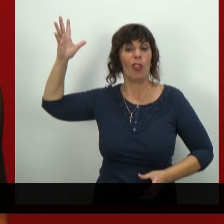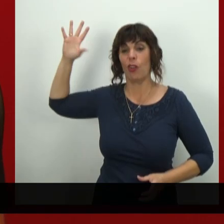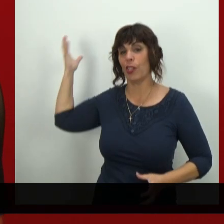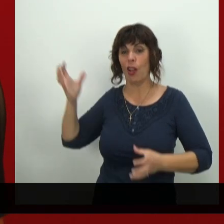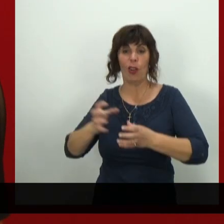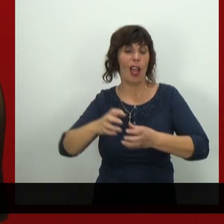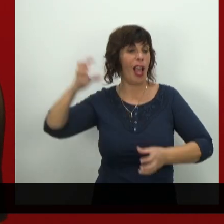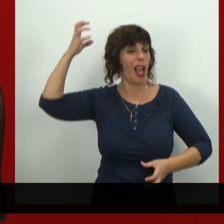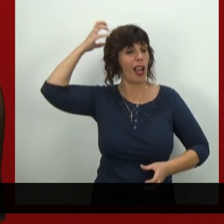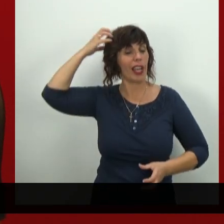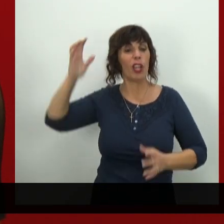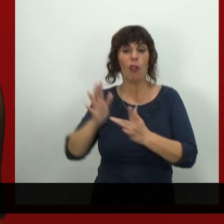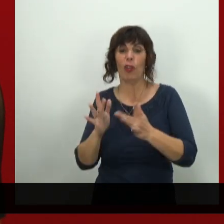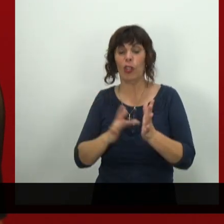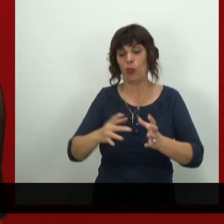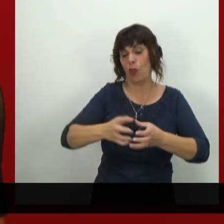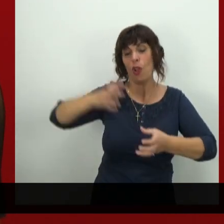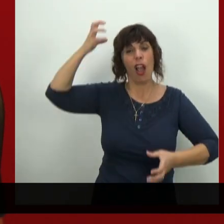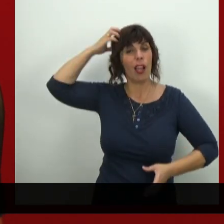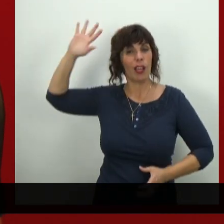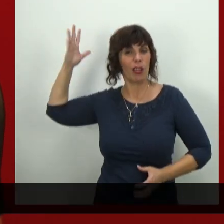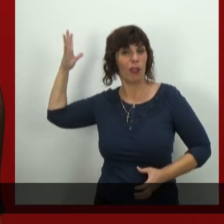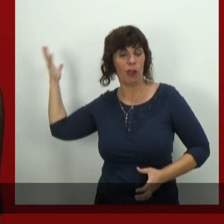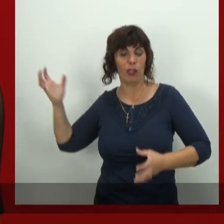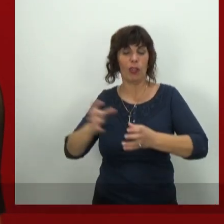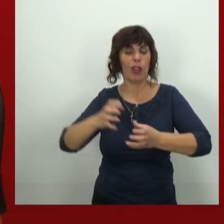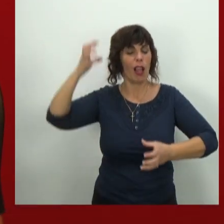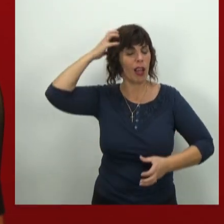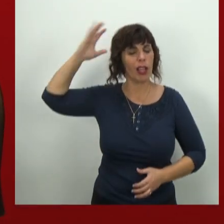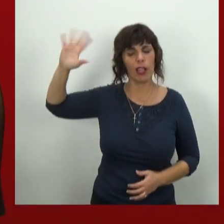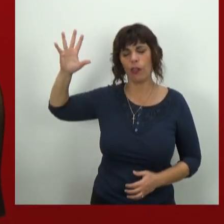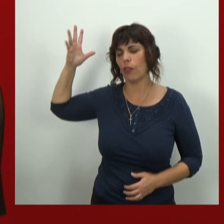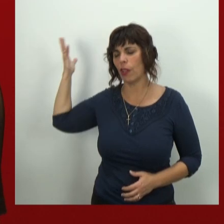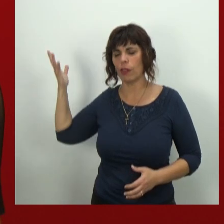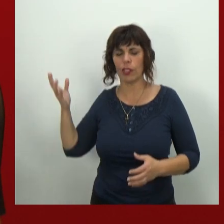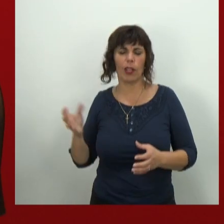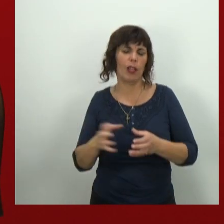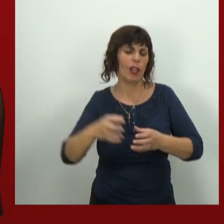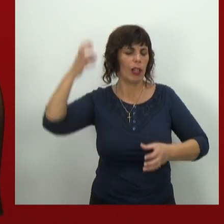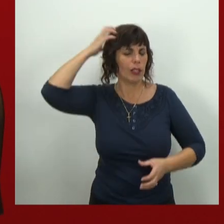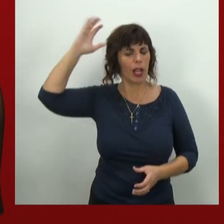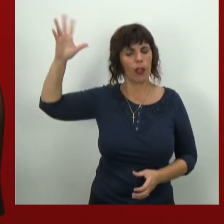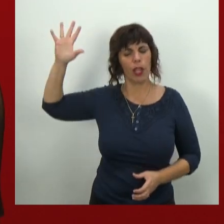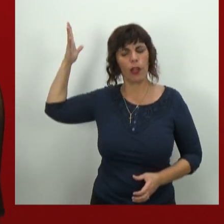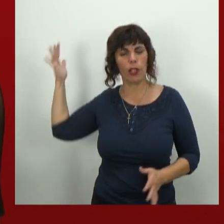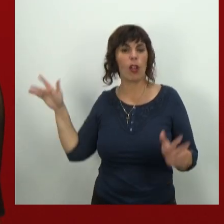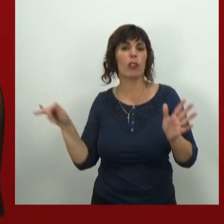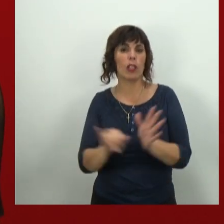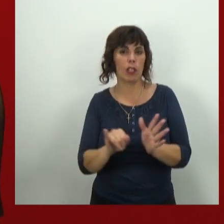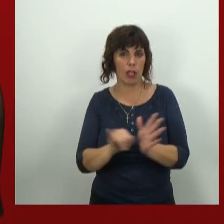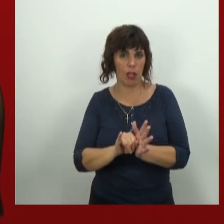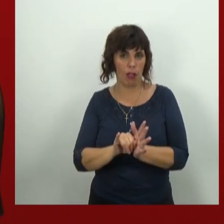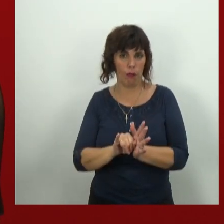de los cielos, el reino de los cielos, el reino de los cielos se ha